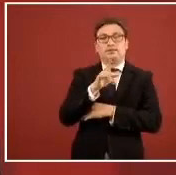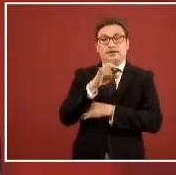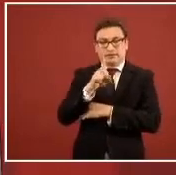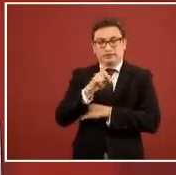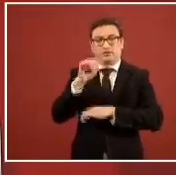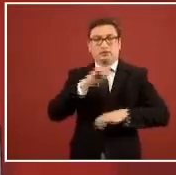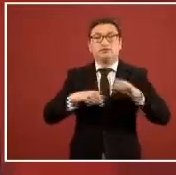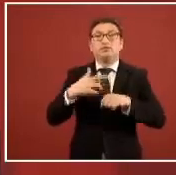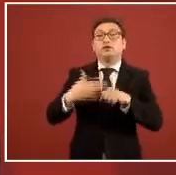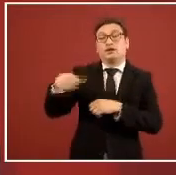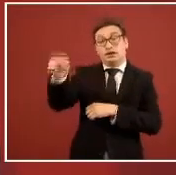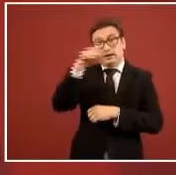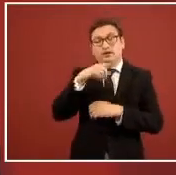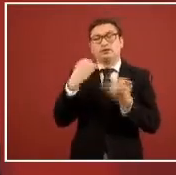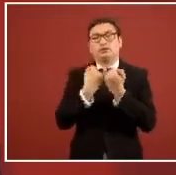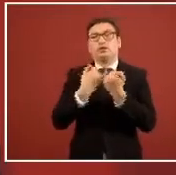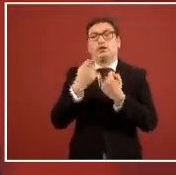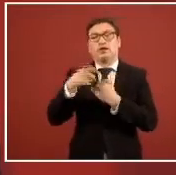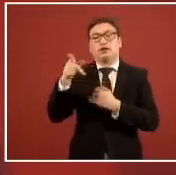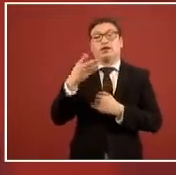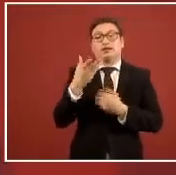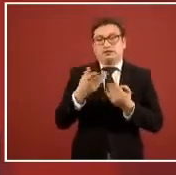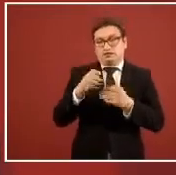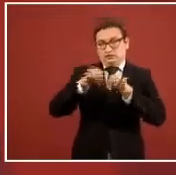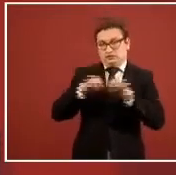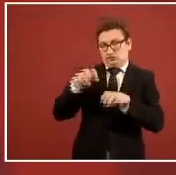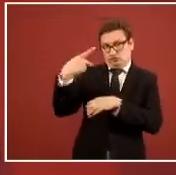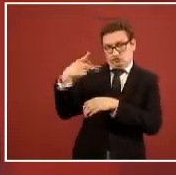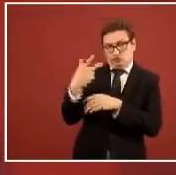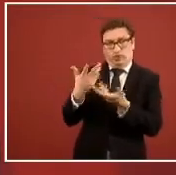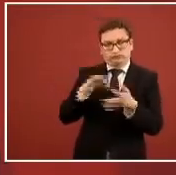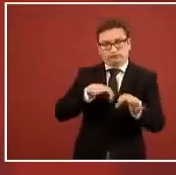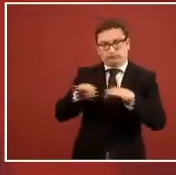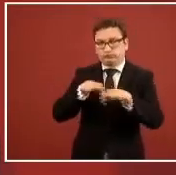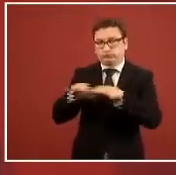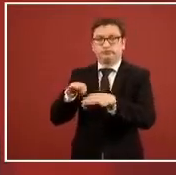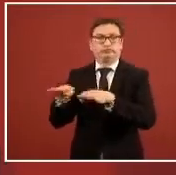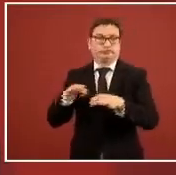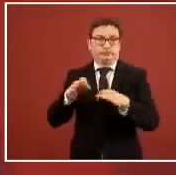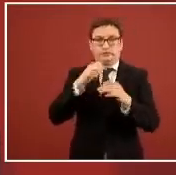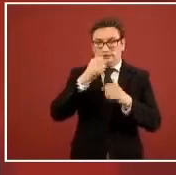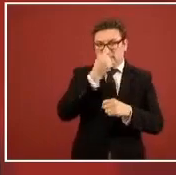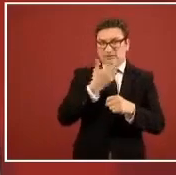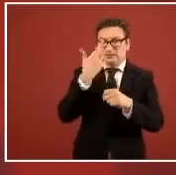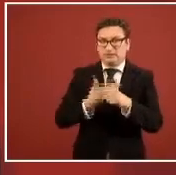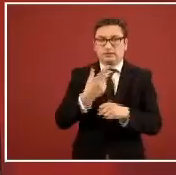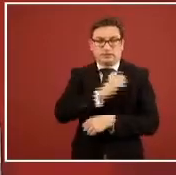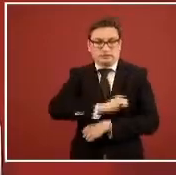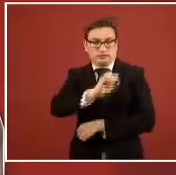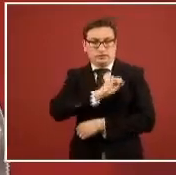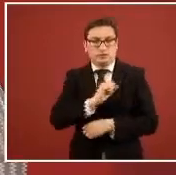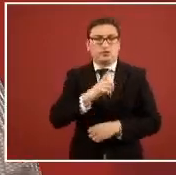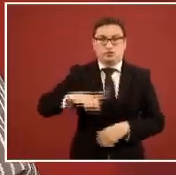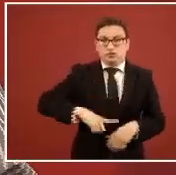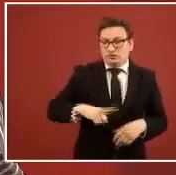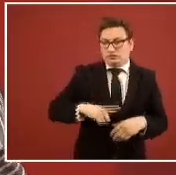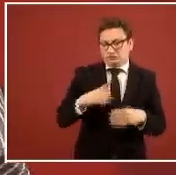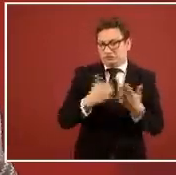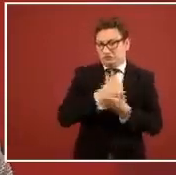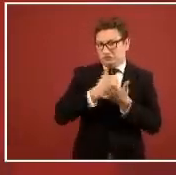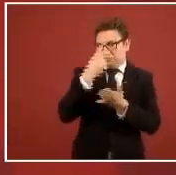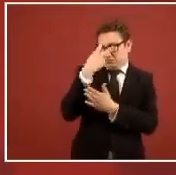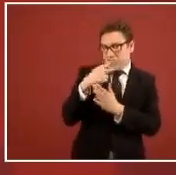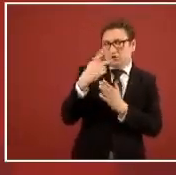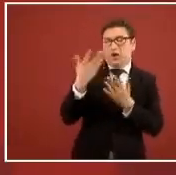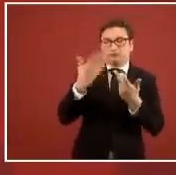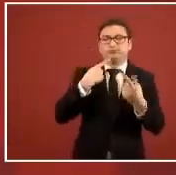su equipo, a quienes también agradezco su muy eficiente colaboración con la Secretaría de Salud, con el Gobierno de México, para